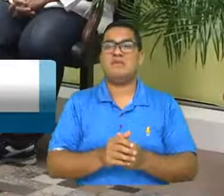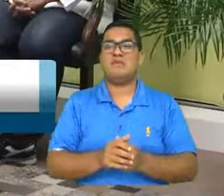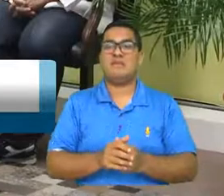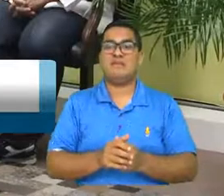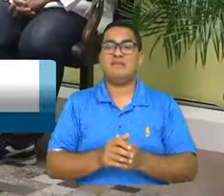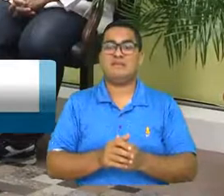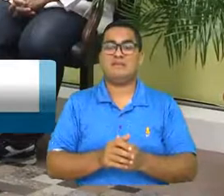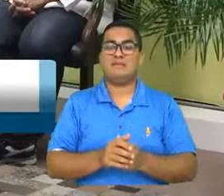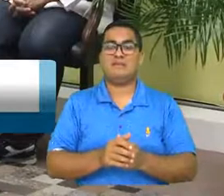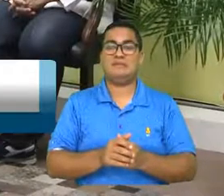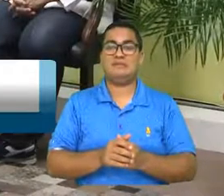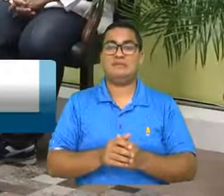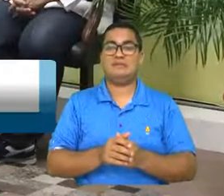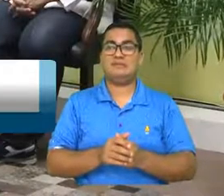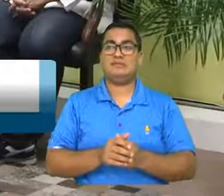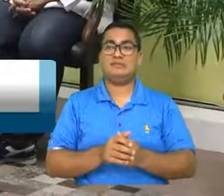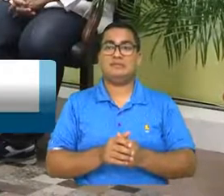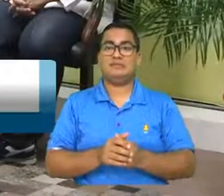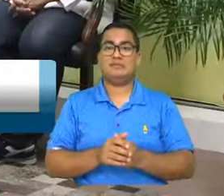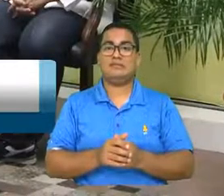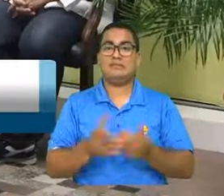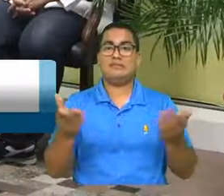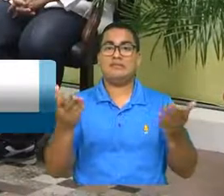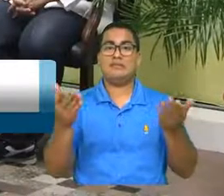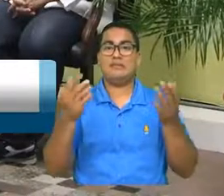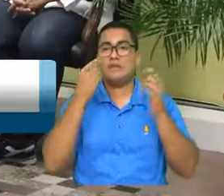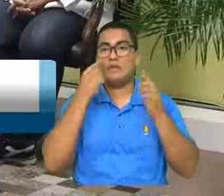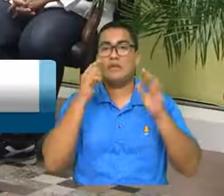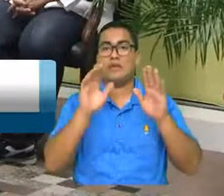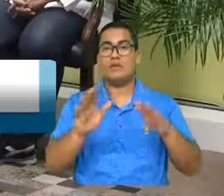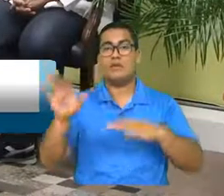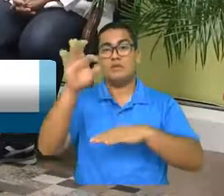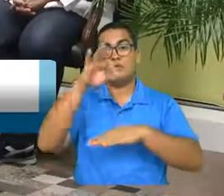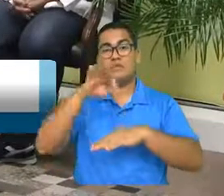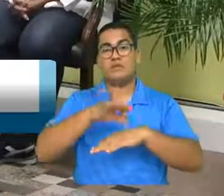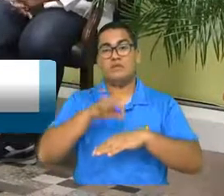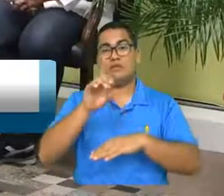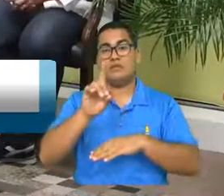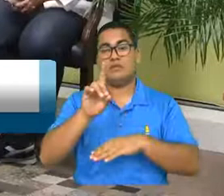nosotros estamos para el combate del dengue,